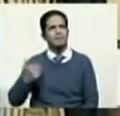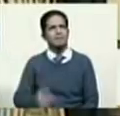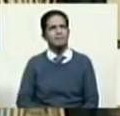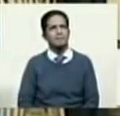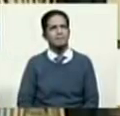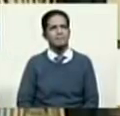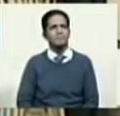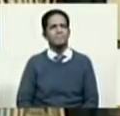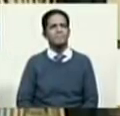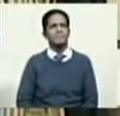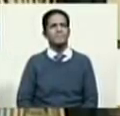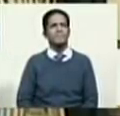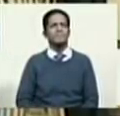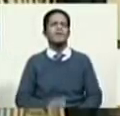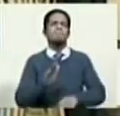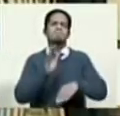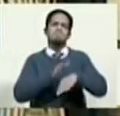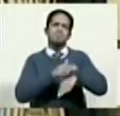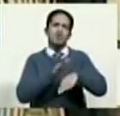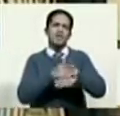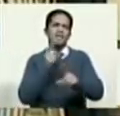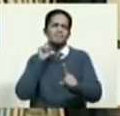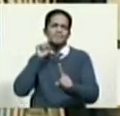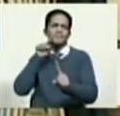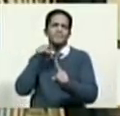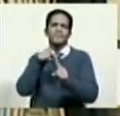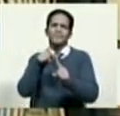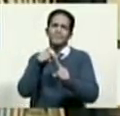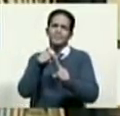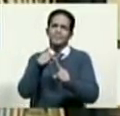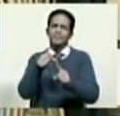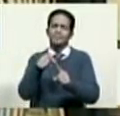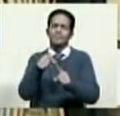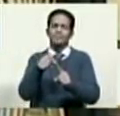¿cuál es el pretexto o el motivo